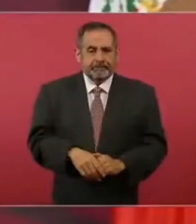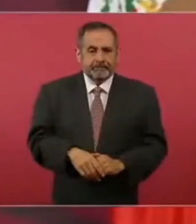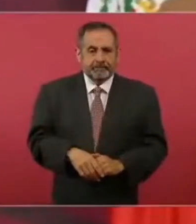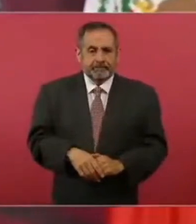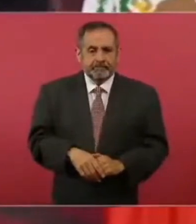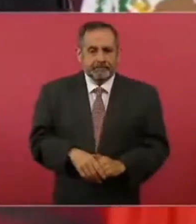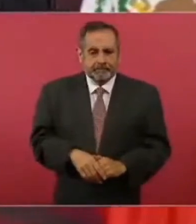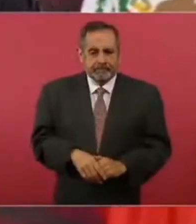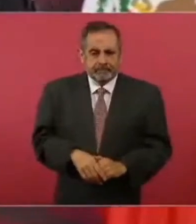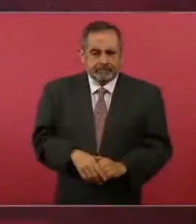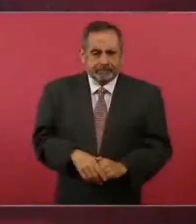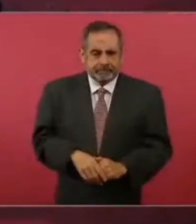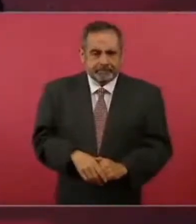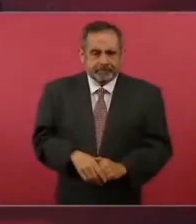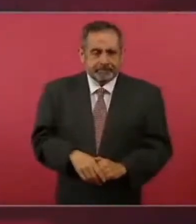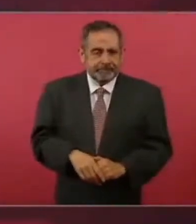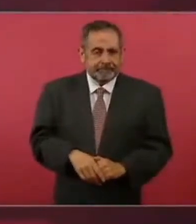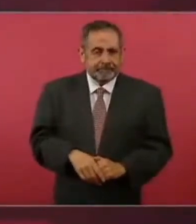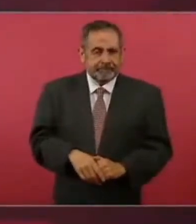En el Zócalo